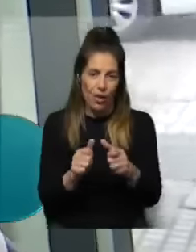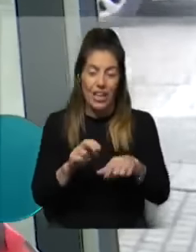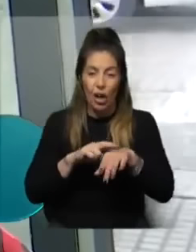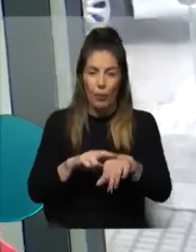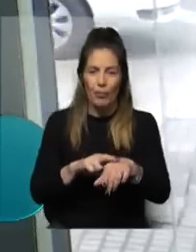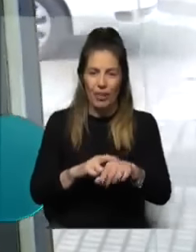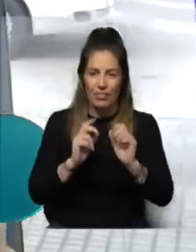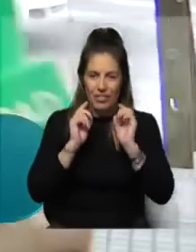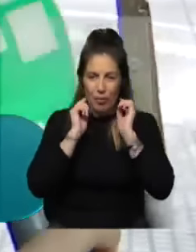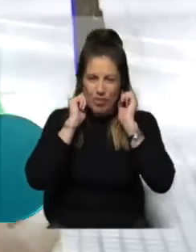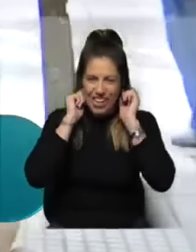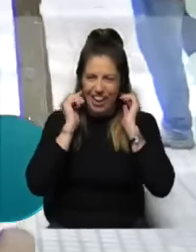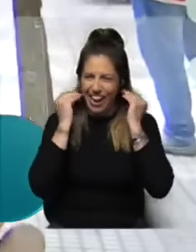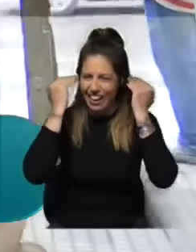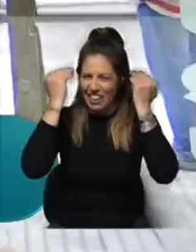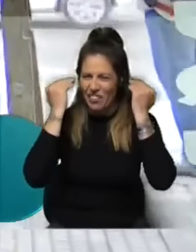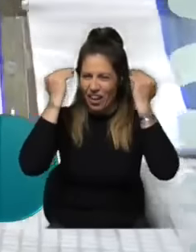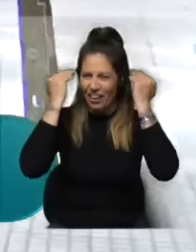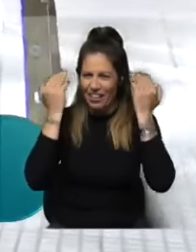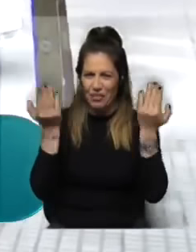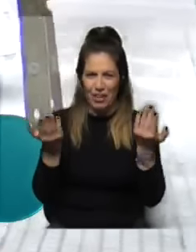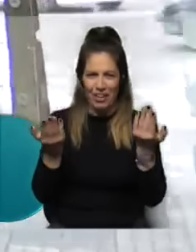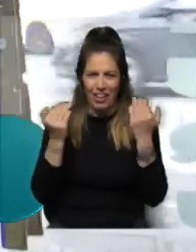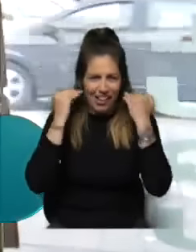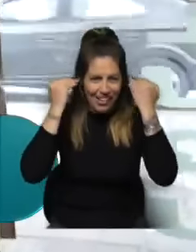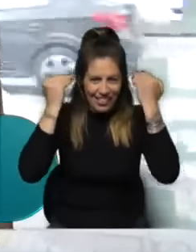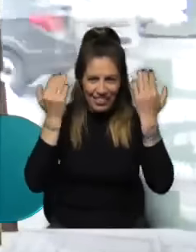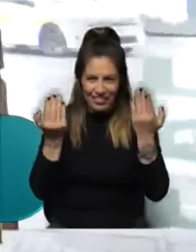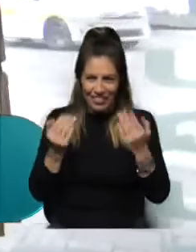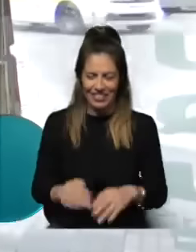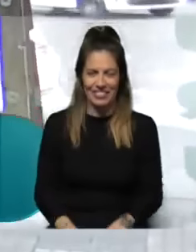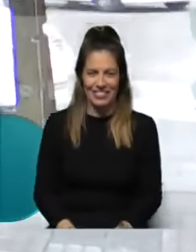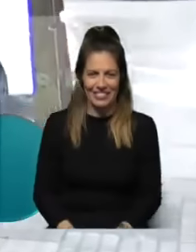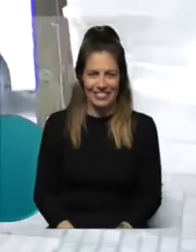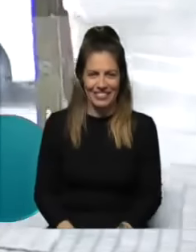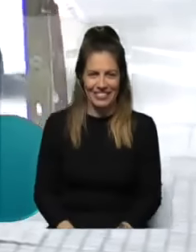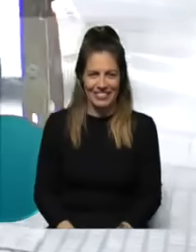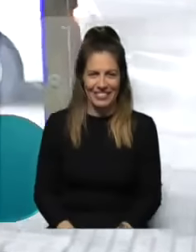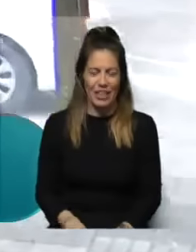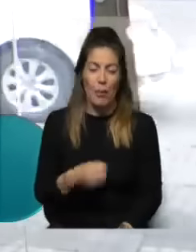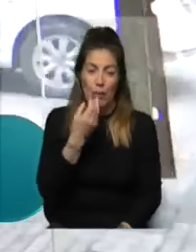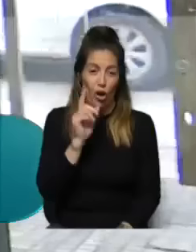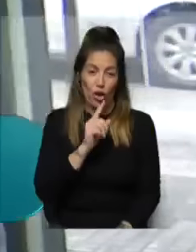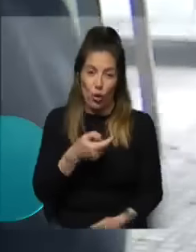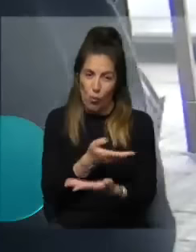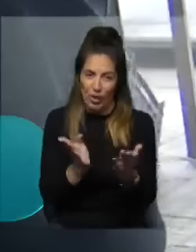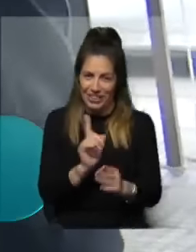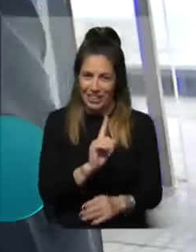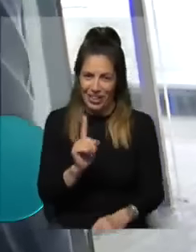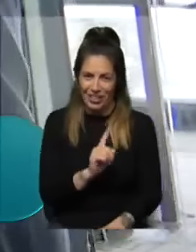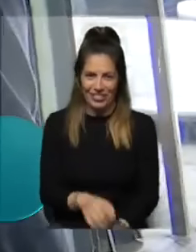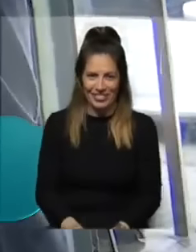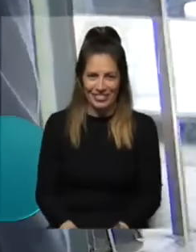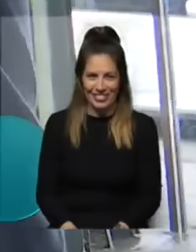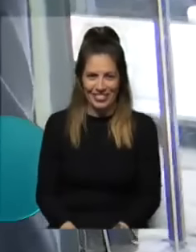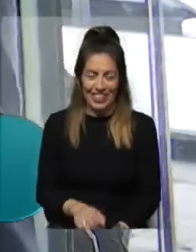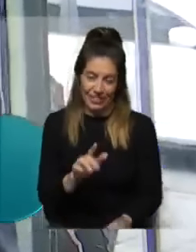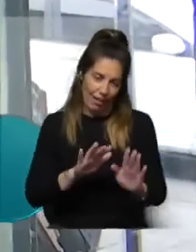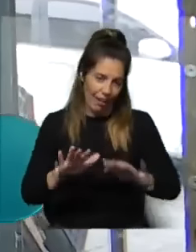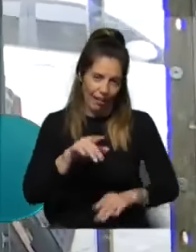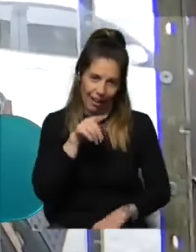se te fue muy bien. Claro, como que tengo cualquier cosa ahí atrás, Tano, ¿no? Sí, mejor lo muestres. María Paz. Después, tenemos que arreglar